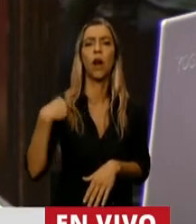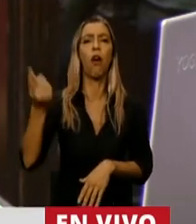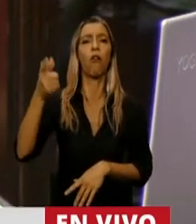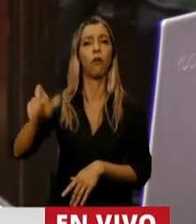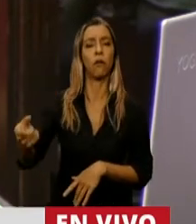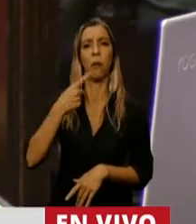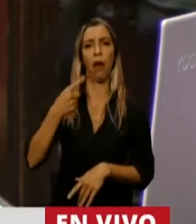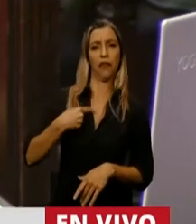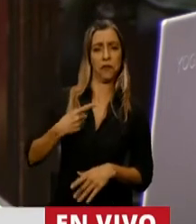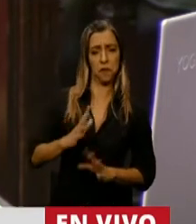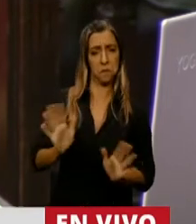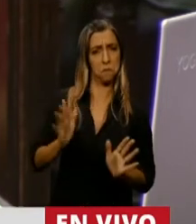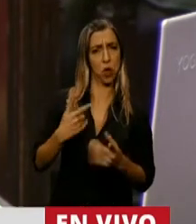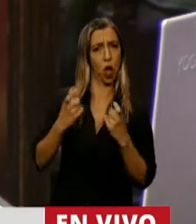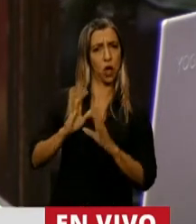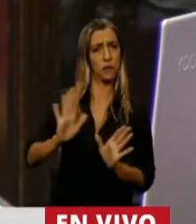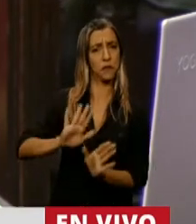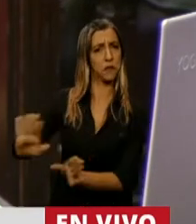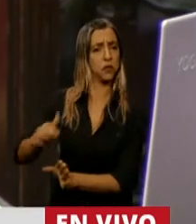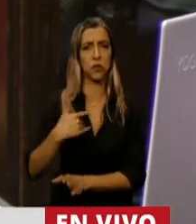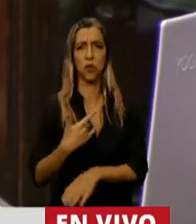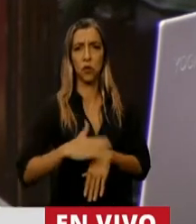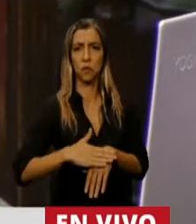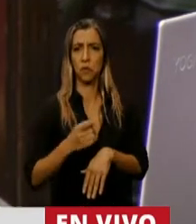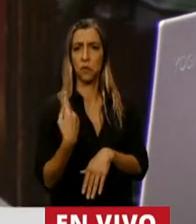hacemos todos los días cargo de eso.